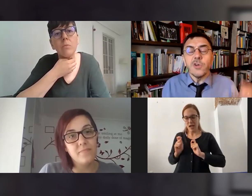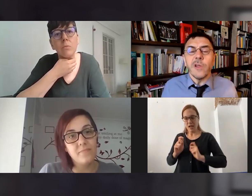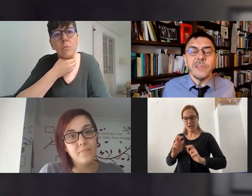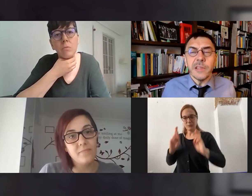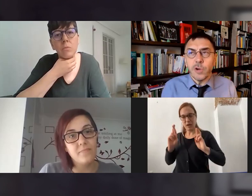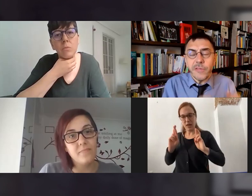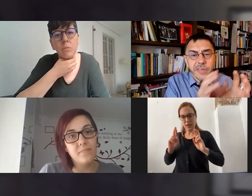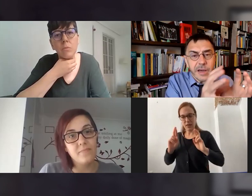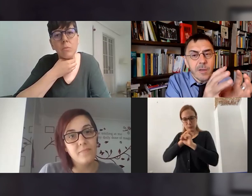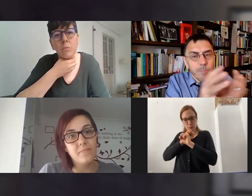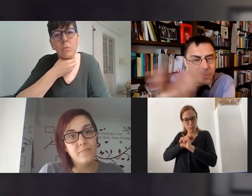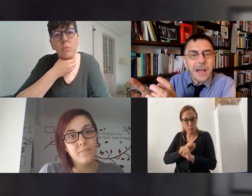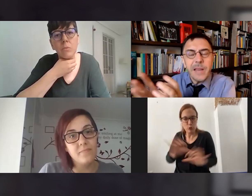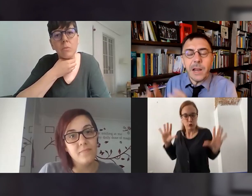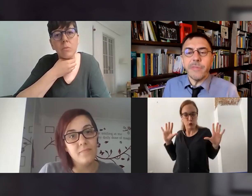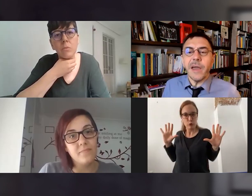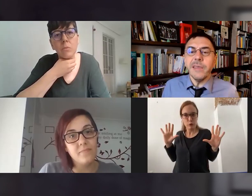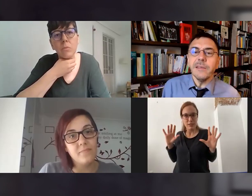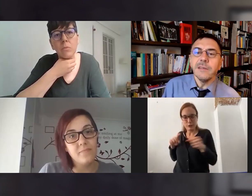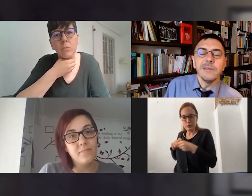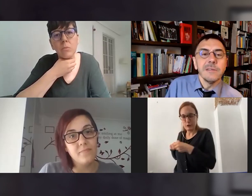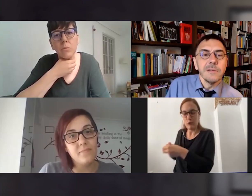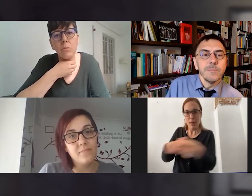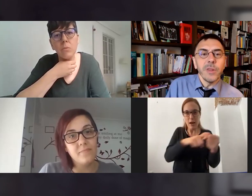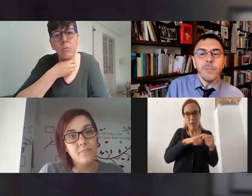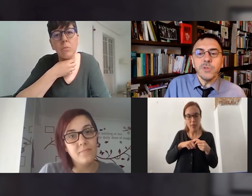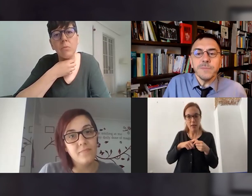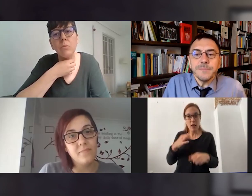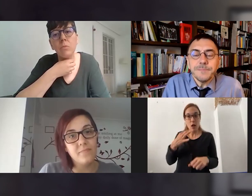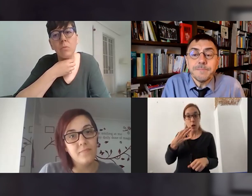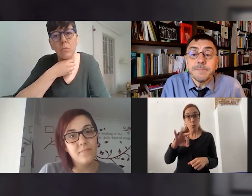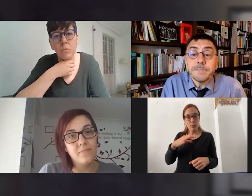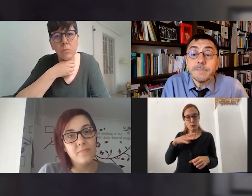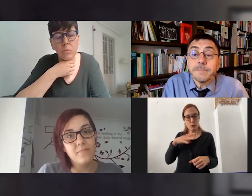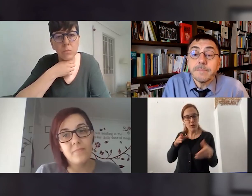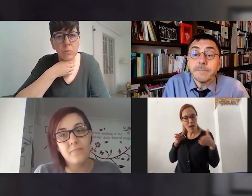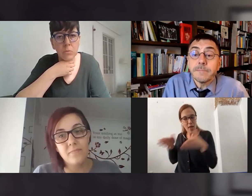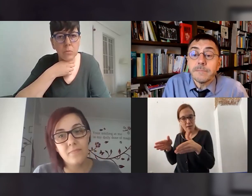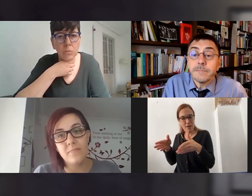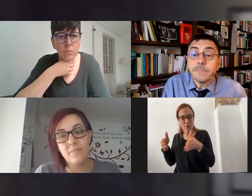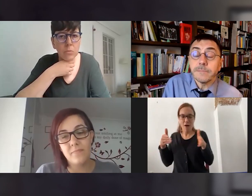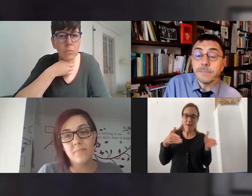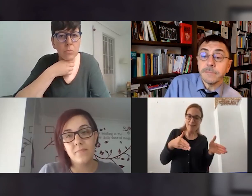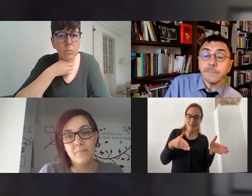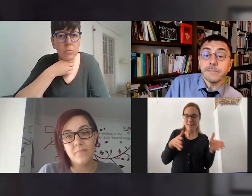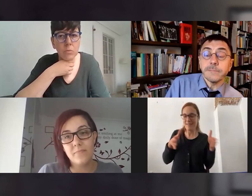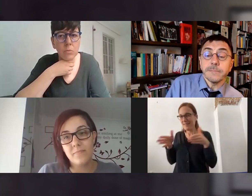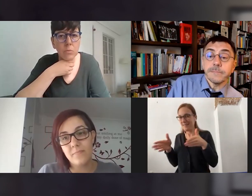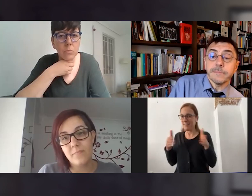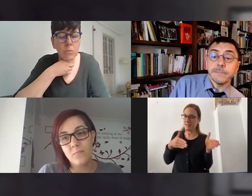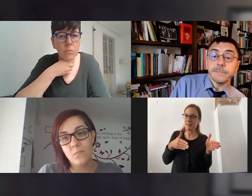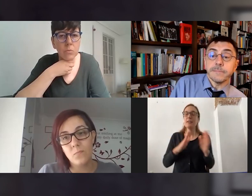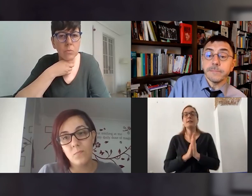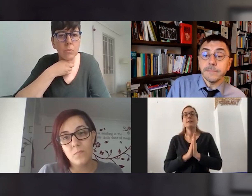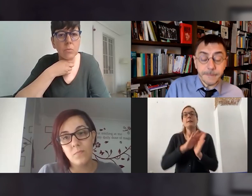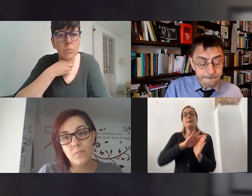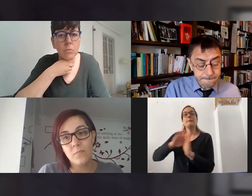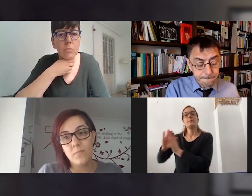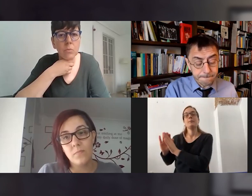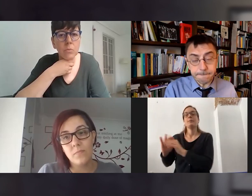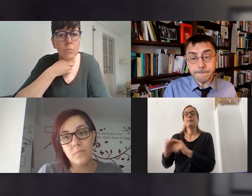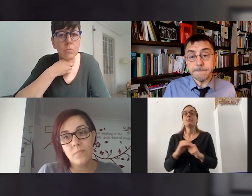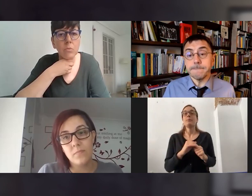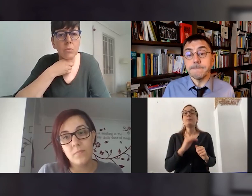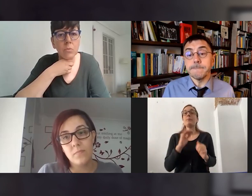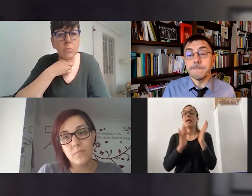explosión de solidaridad. ¿Puede caminar hacia ahí Podemos? Yo creo que en esta tercera asamblea se